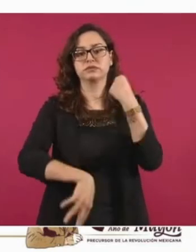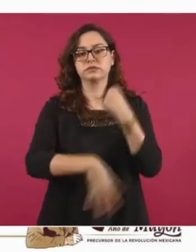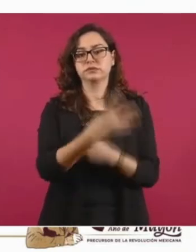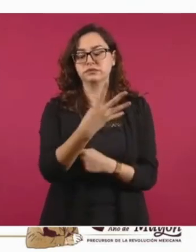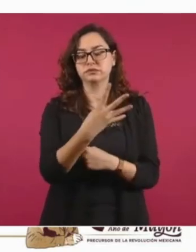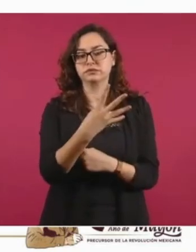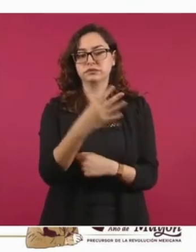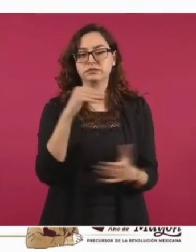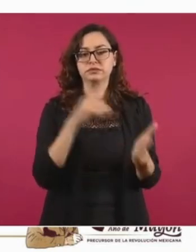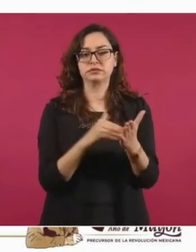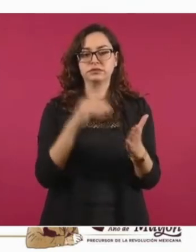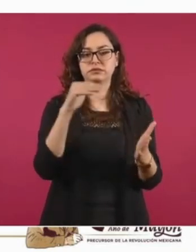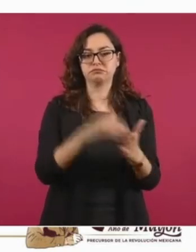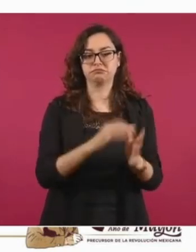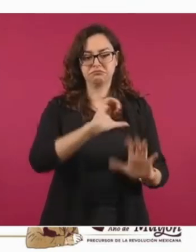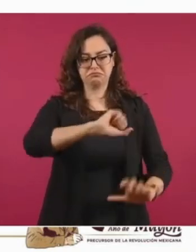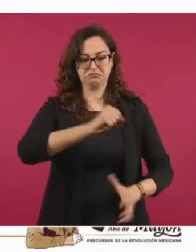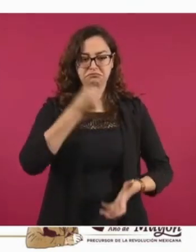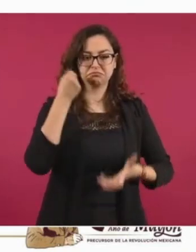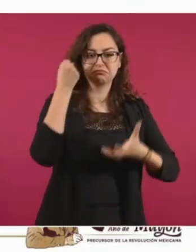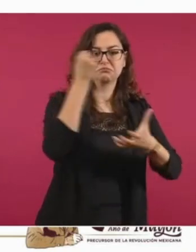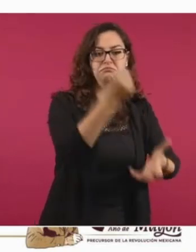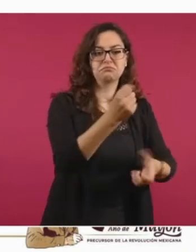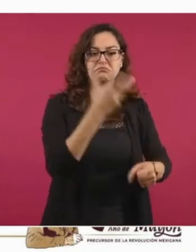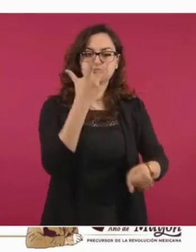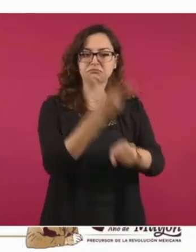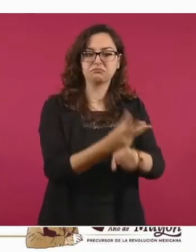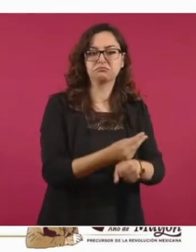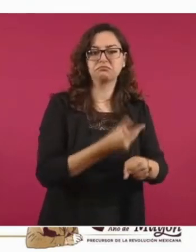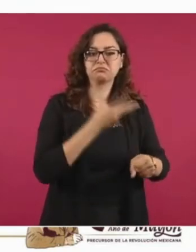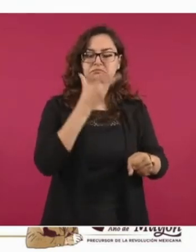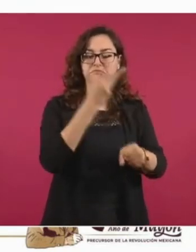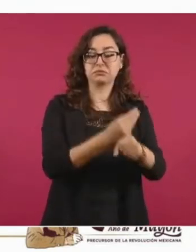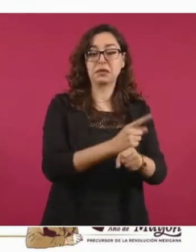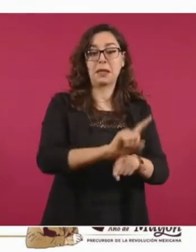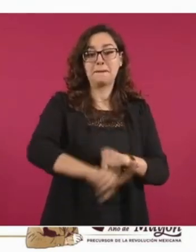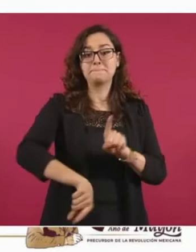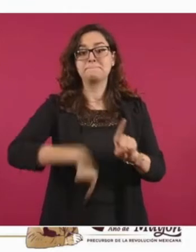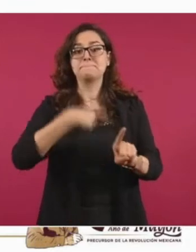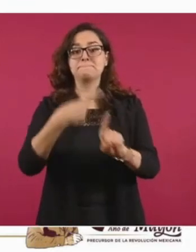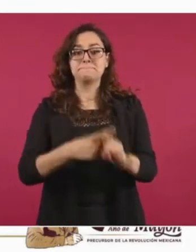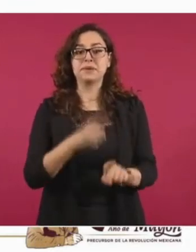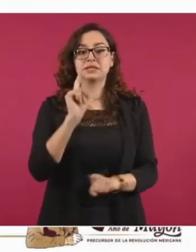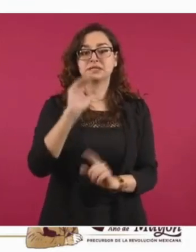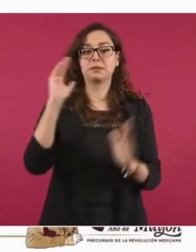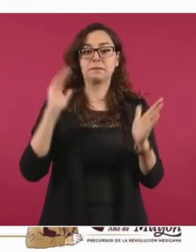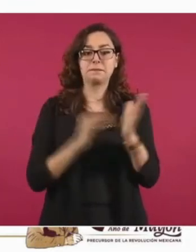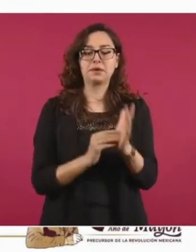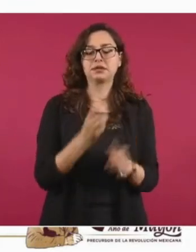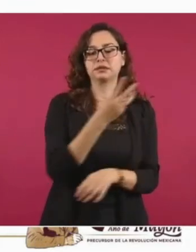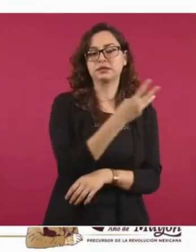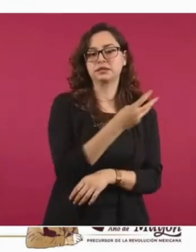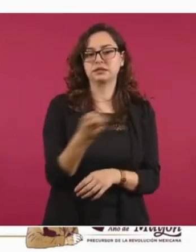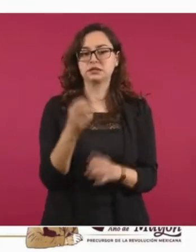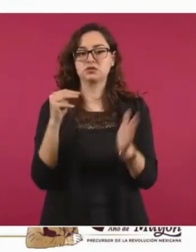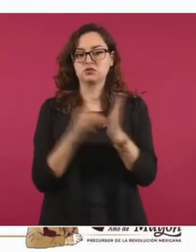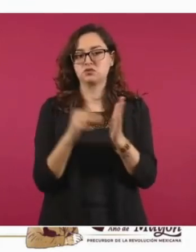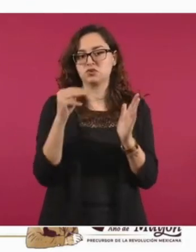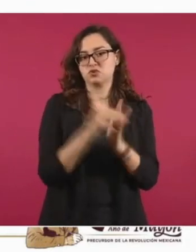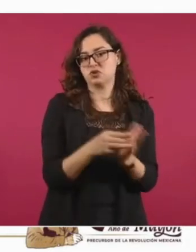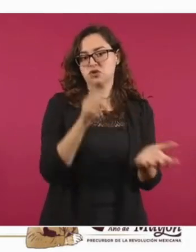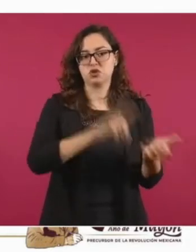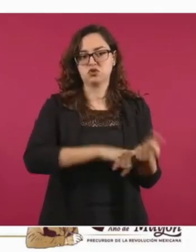5.914 millones de pesos, que sumados a los 1.300 millones de pesos de recursos propios